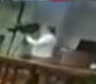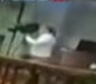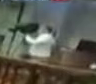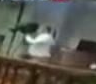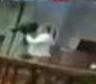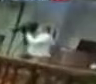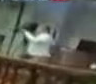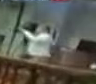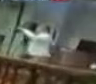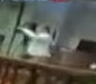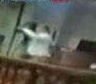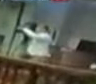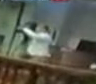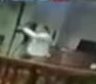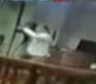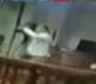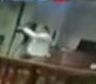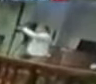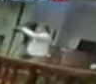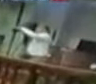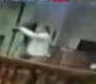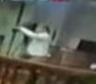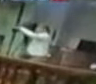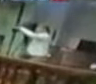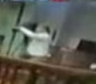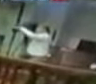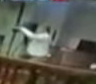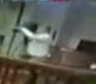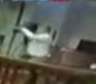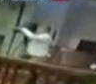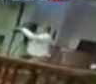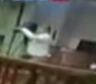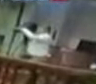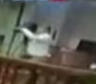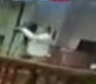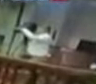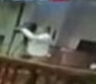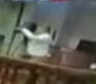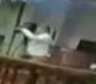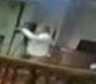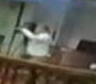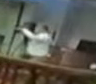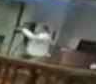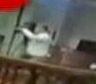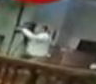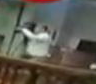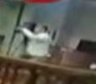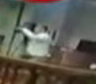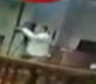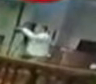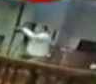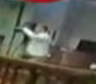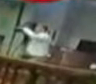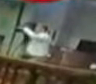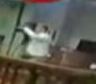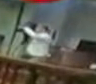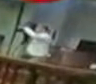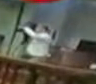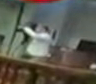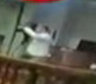son cuatro señores presidente me parece congresista cinco minutos por Voceros